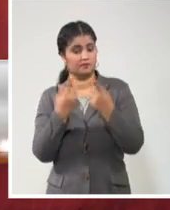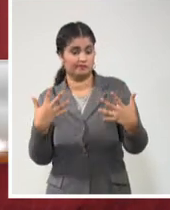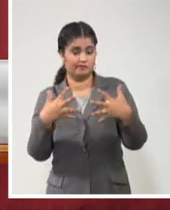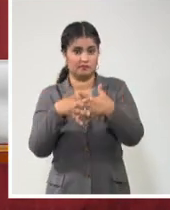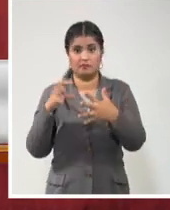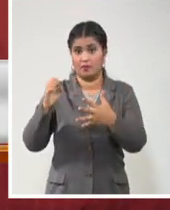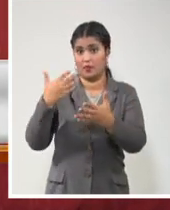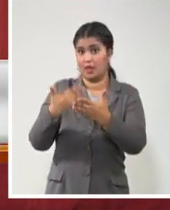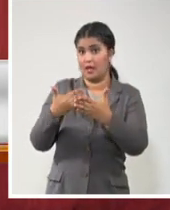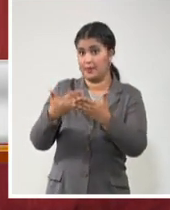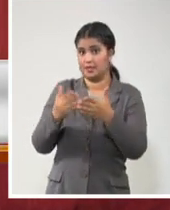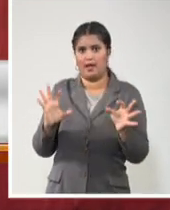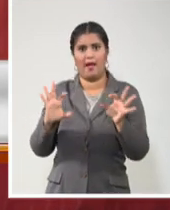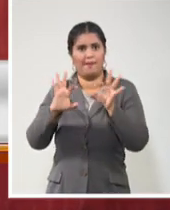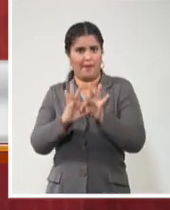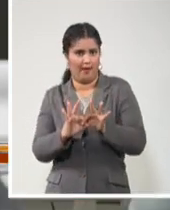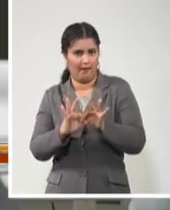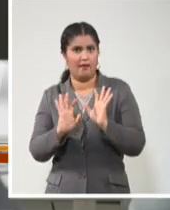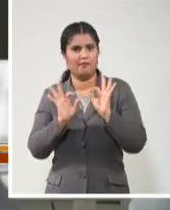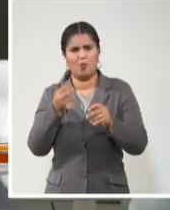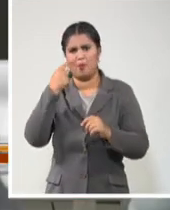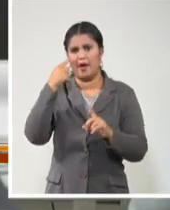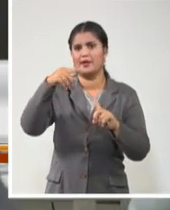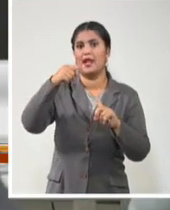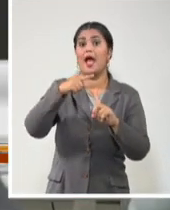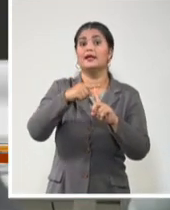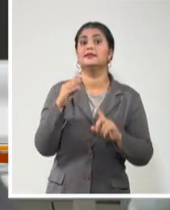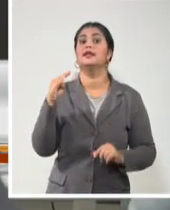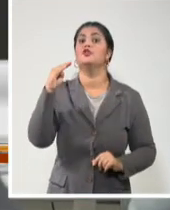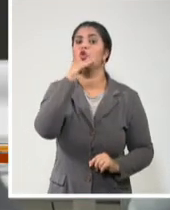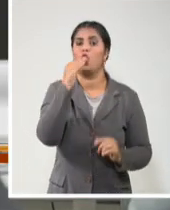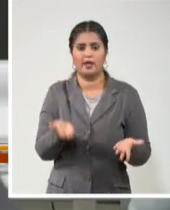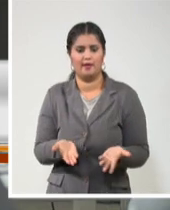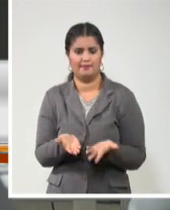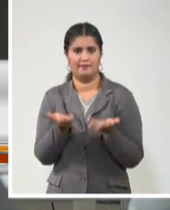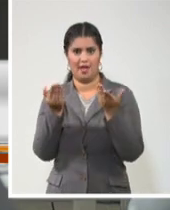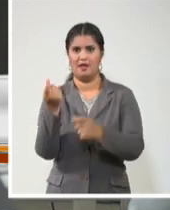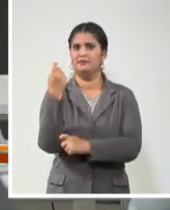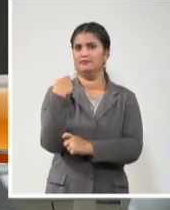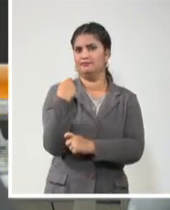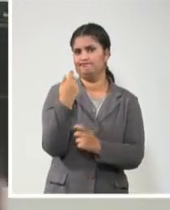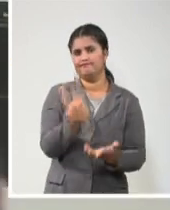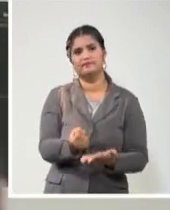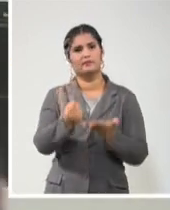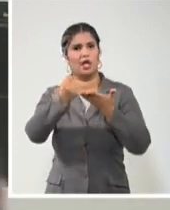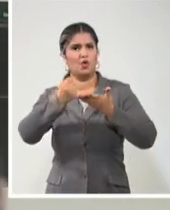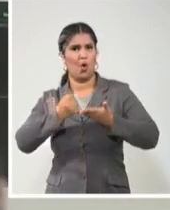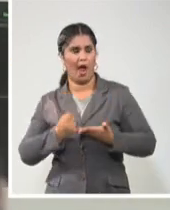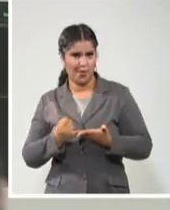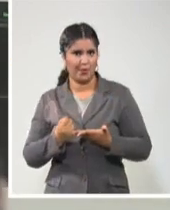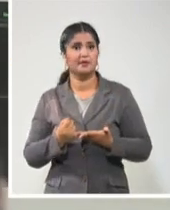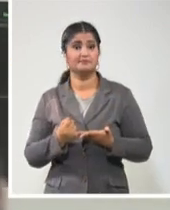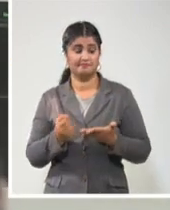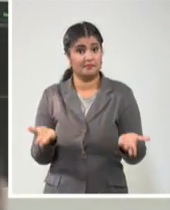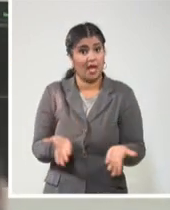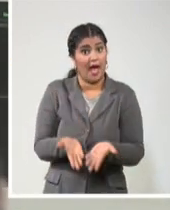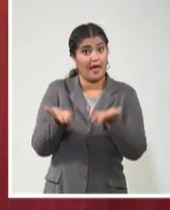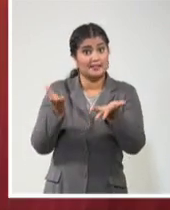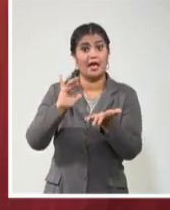poder acceder a esta tecnología o acceder a financiamiento que nos ayuden a